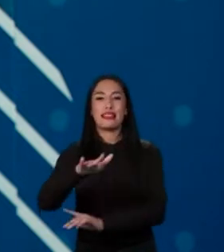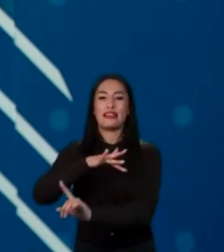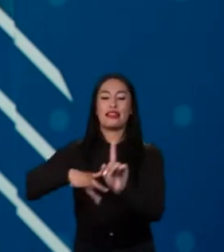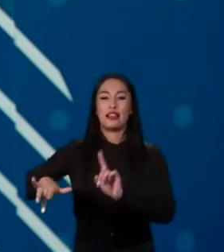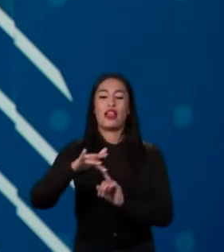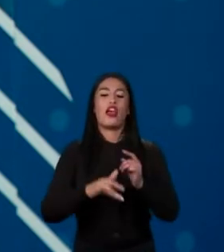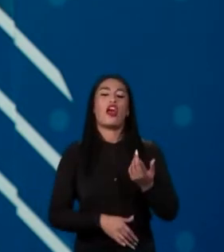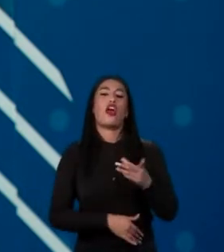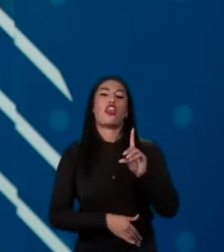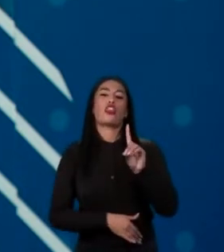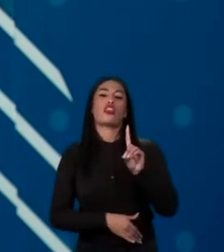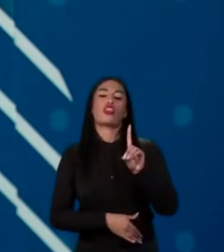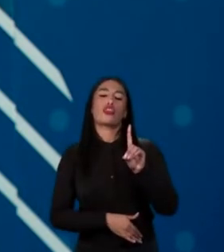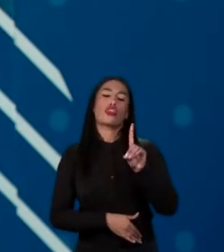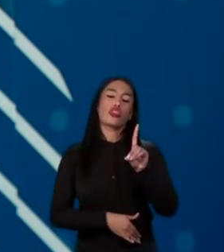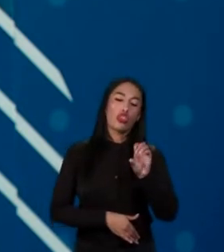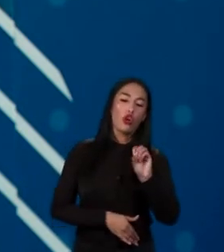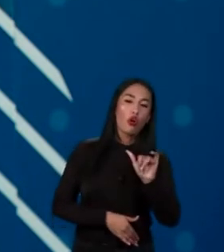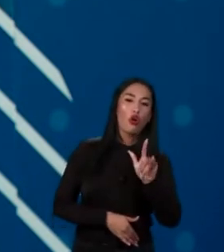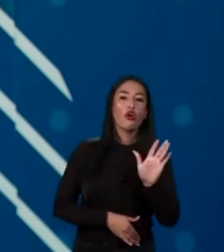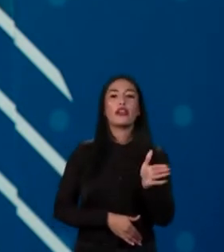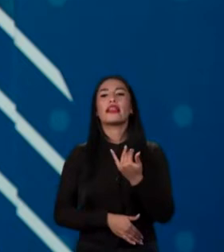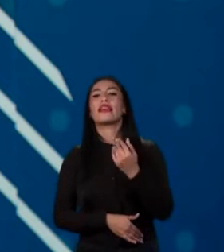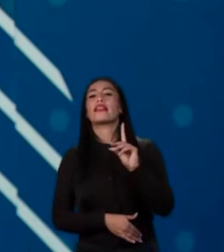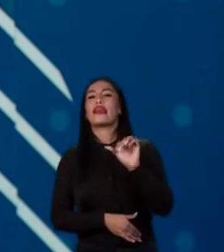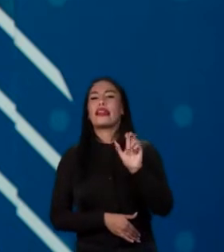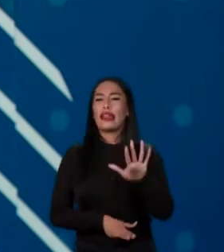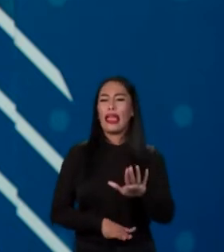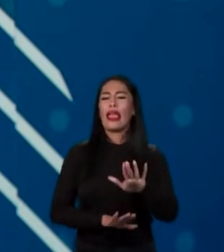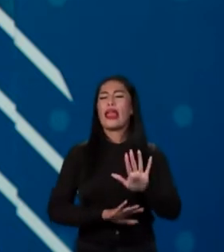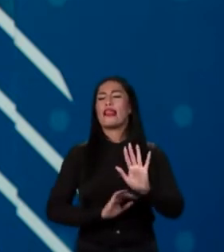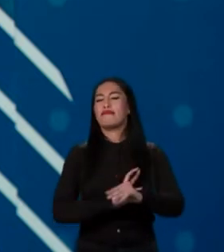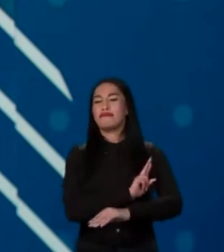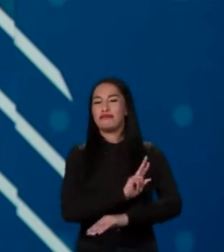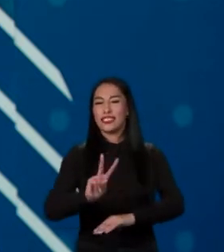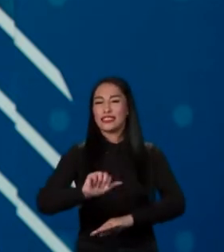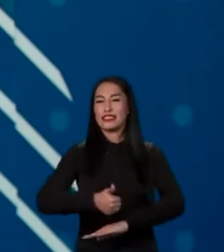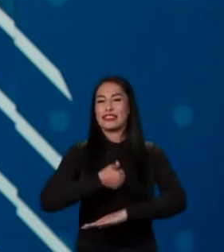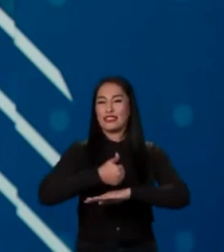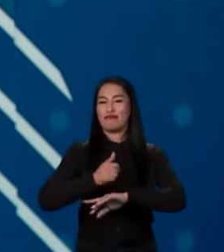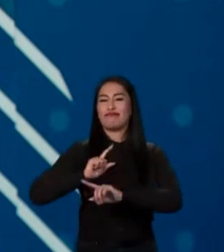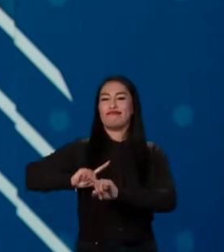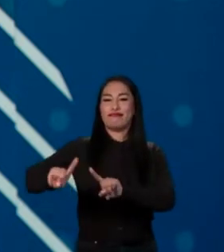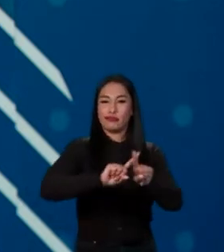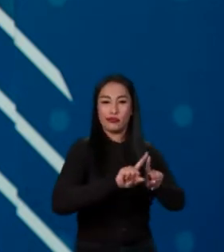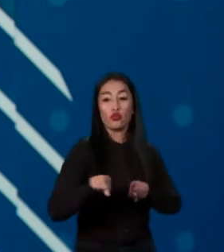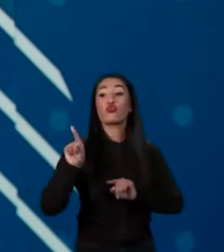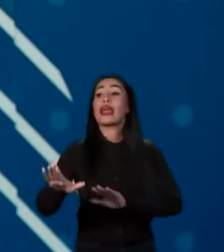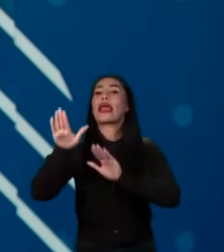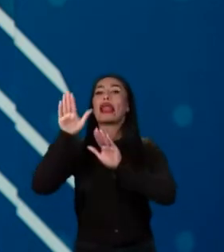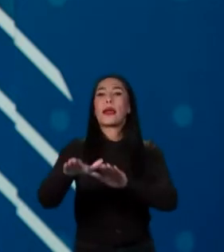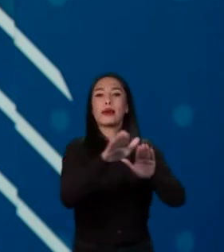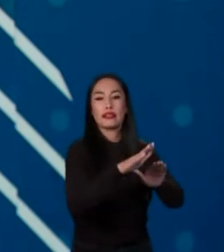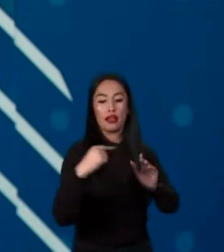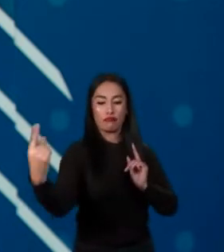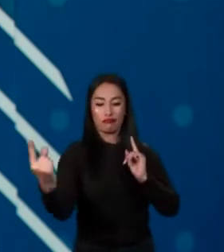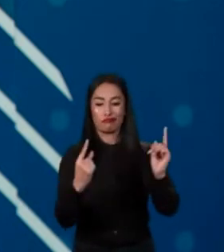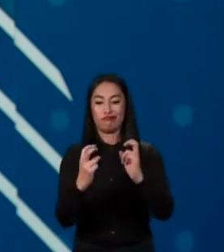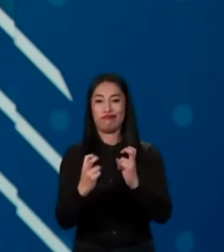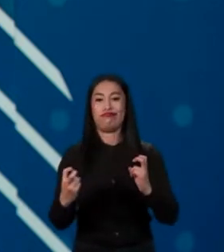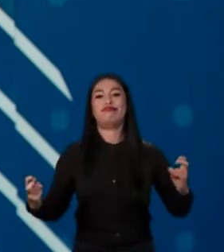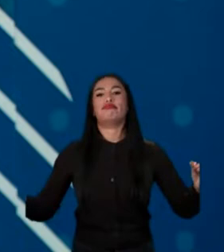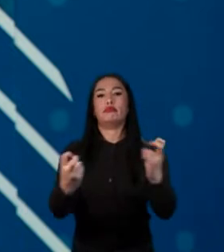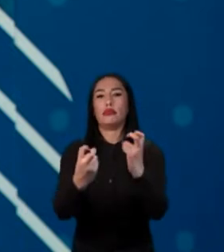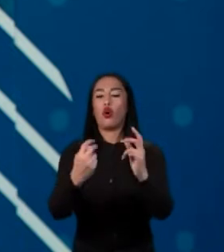vice rectora silvia vicerrector daniel un sector que ha mostrado ser colaborativo un